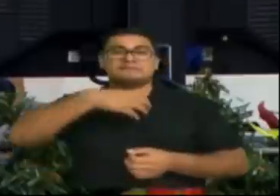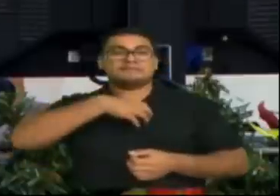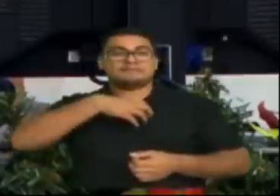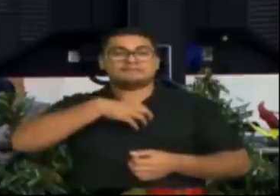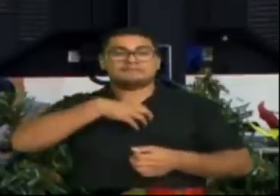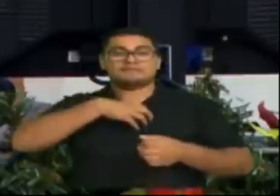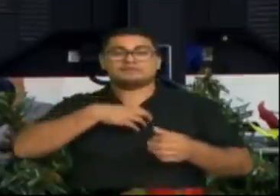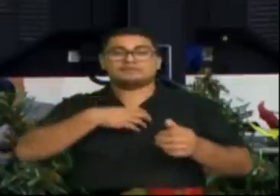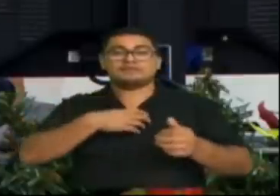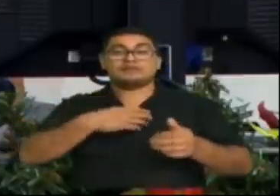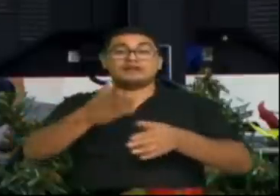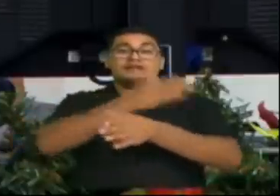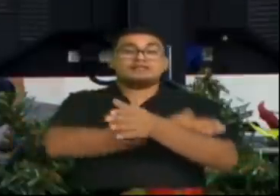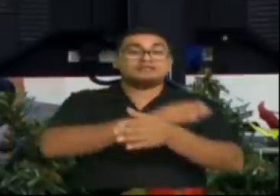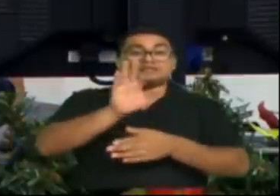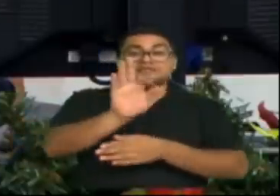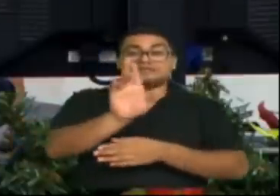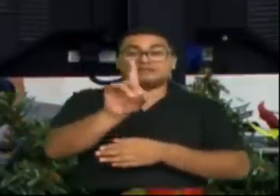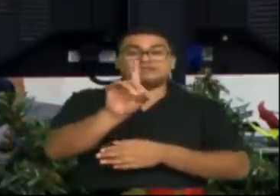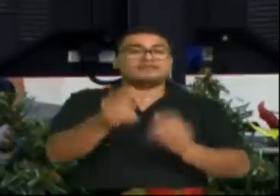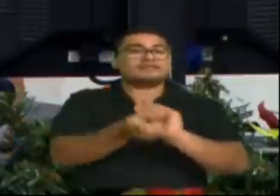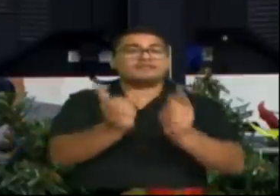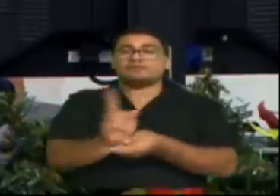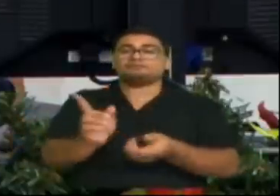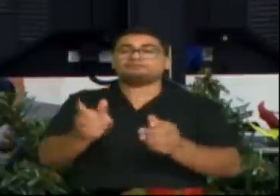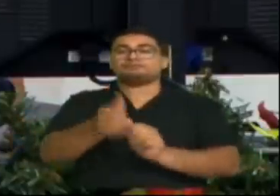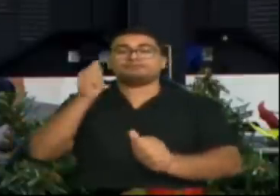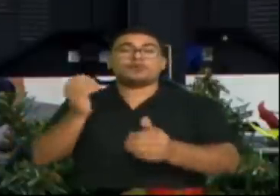Fernanda Flores Lanza con cédula de identidad número